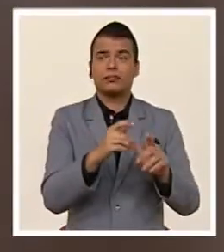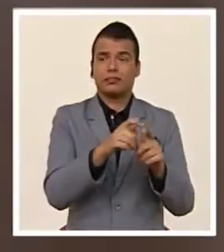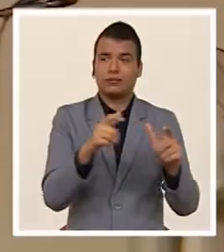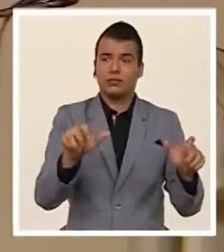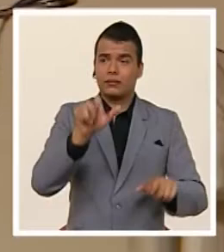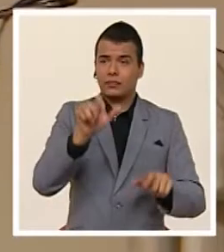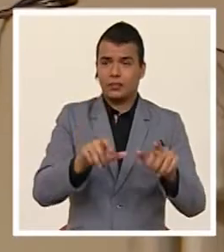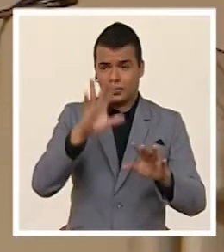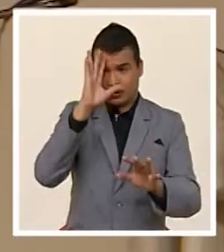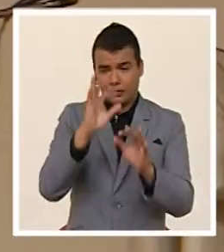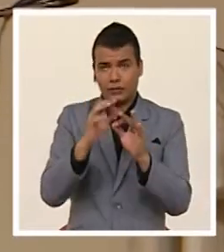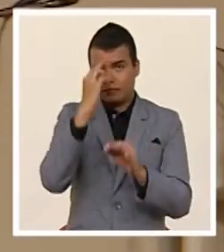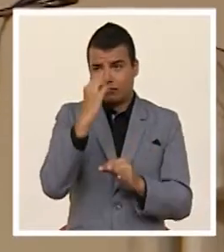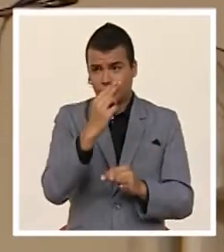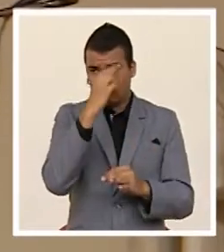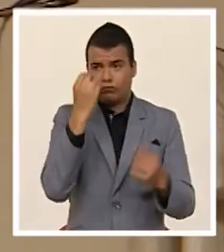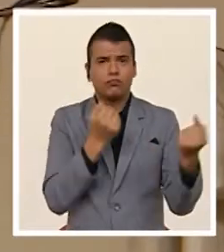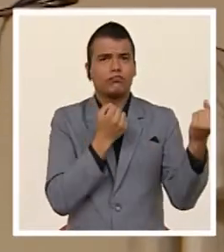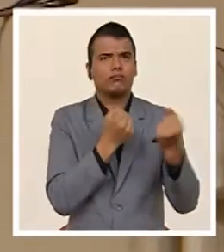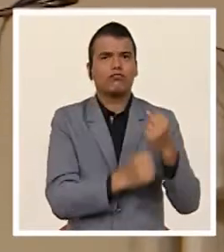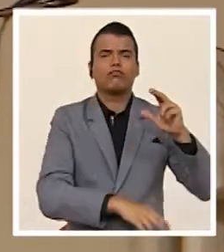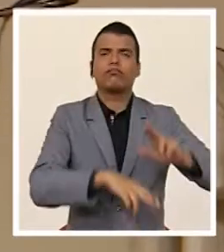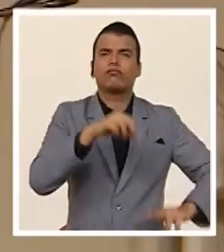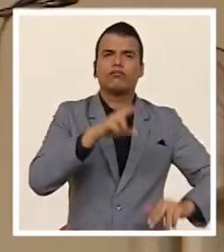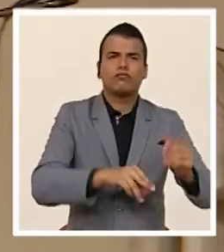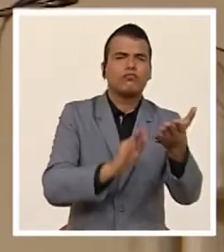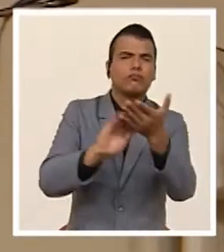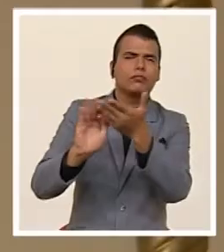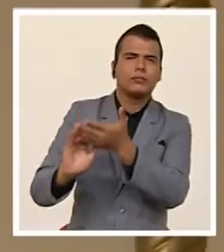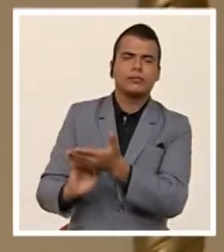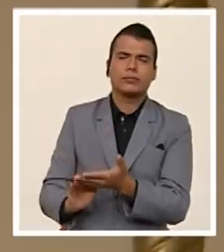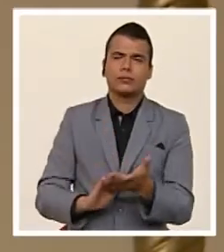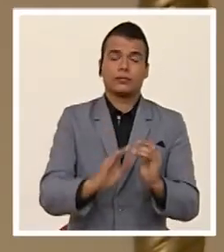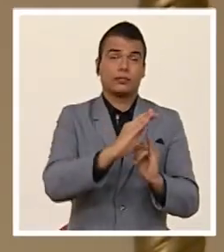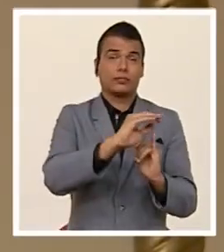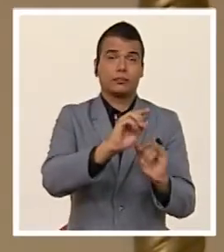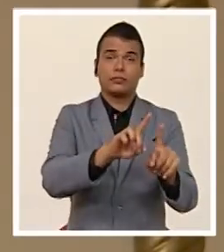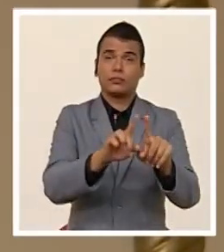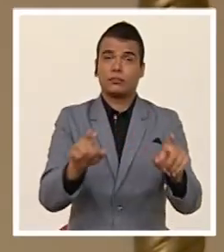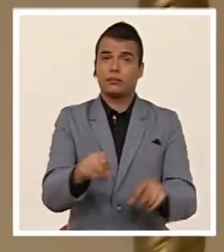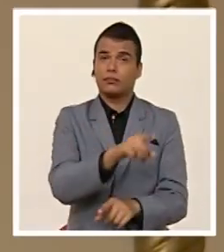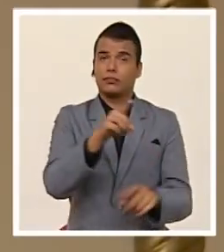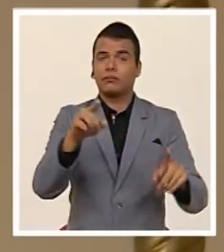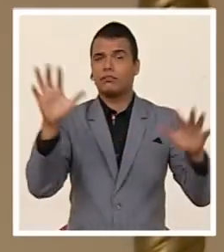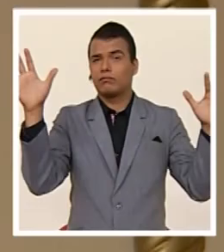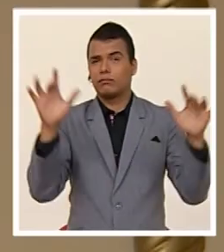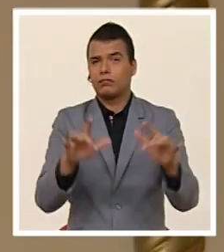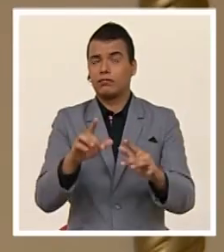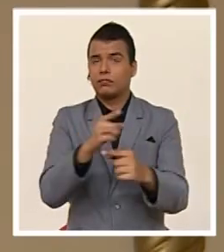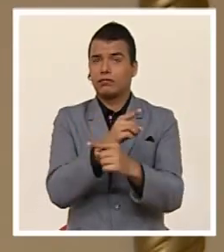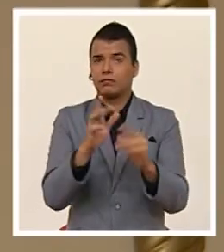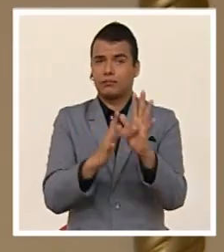católicos en cali han colaborado con la construcción y remodelación de las iglesias en las que hoy se celebra la semana mayor